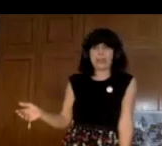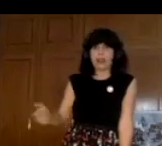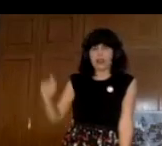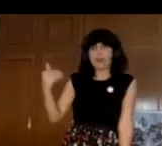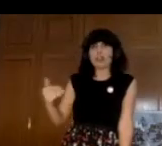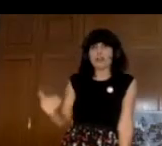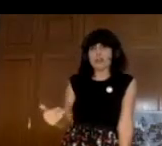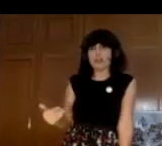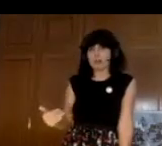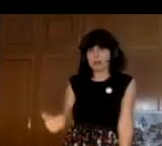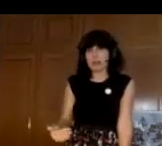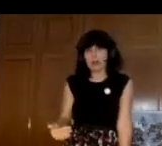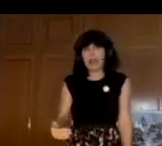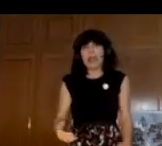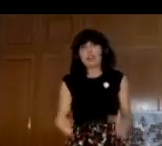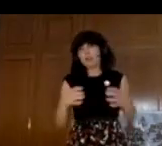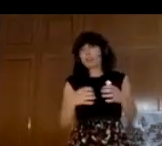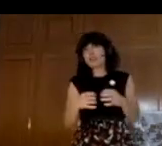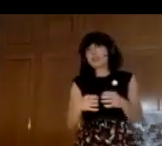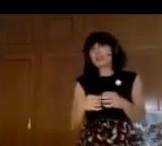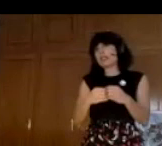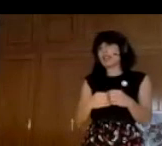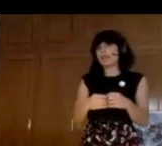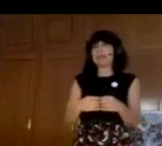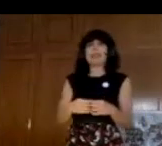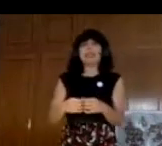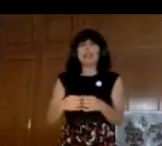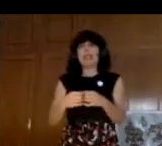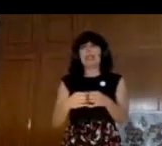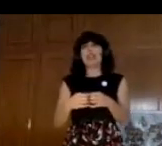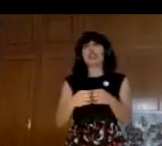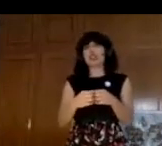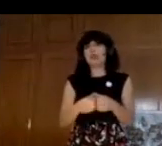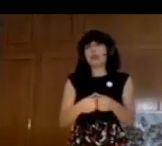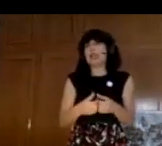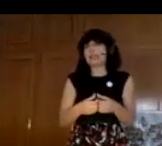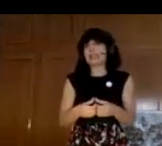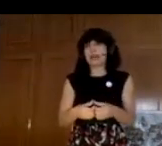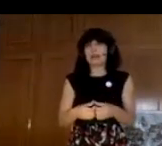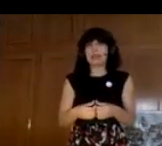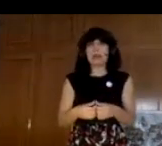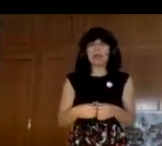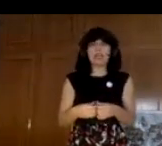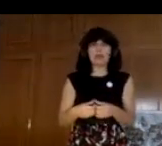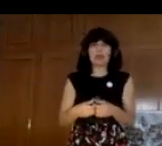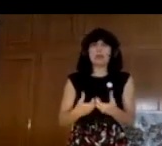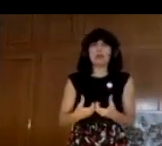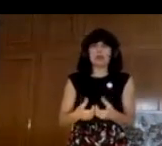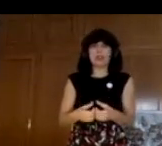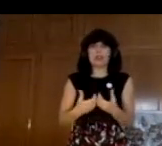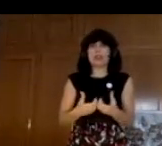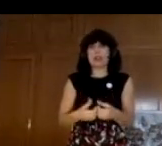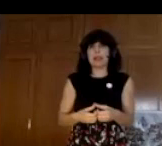países, los muros físicos, ¿de acuerdo? Los muros físicos que realmente no son excesivamente útiles porque un